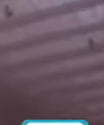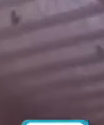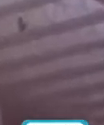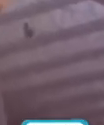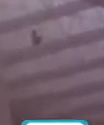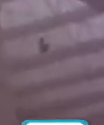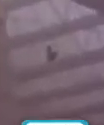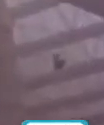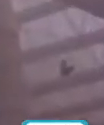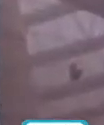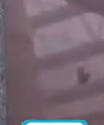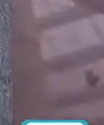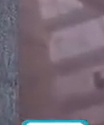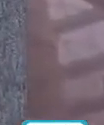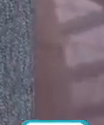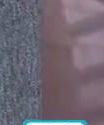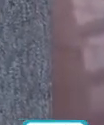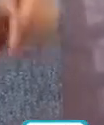tienes.